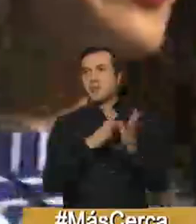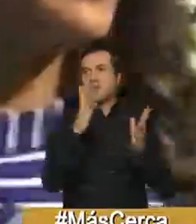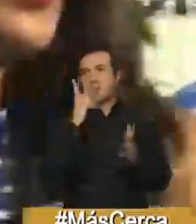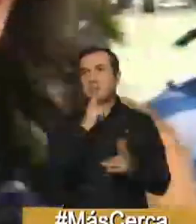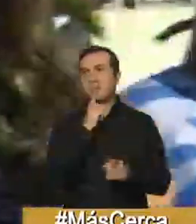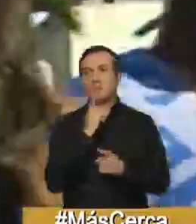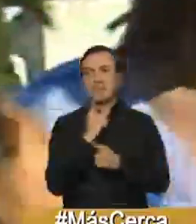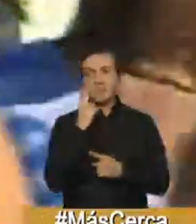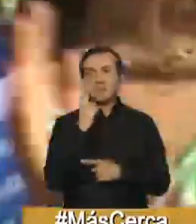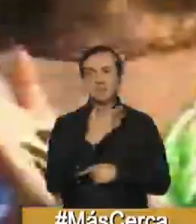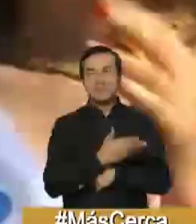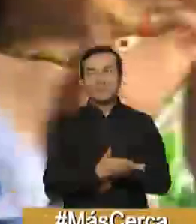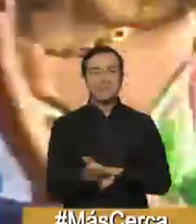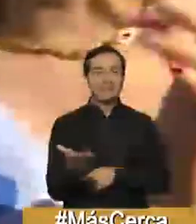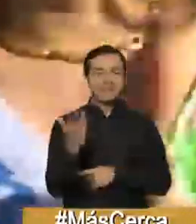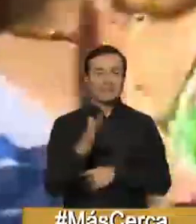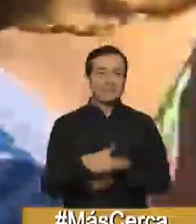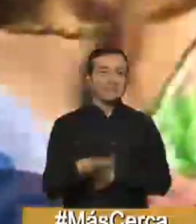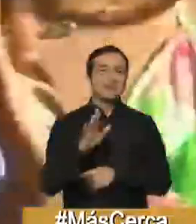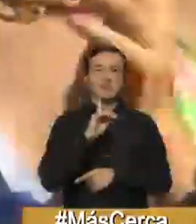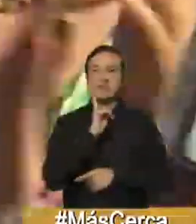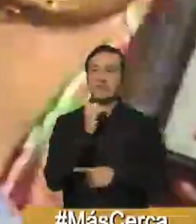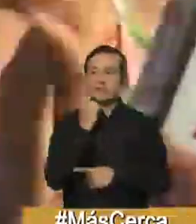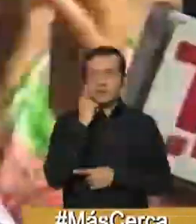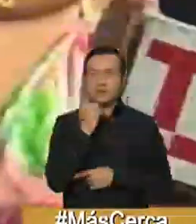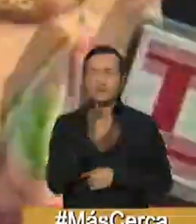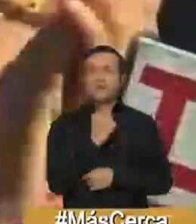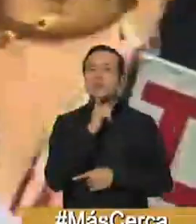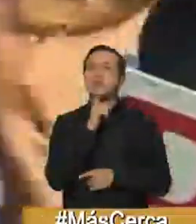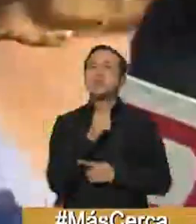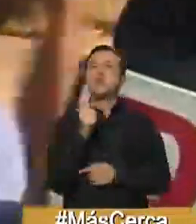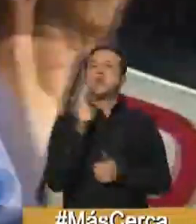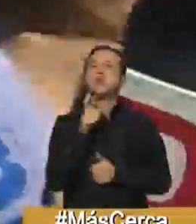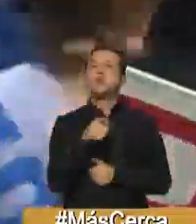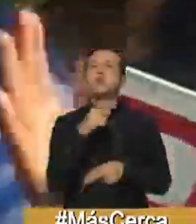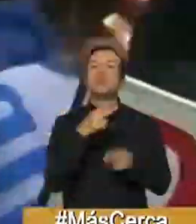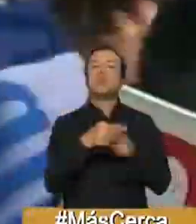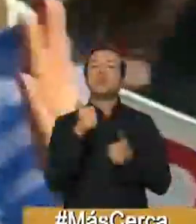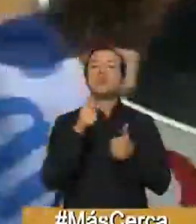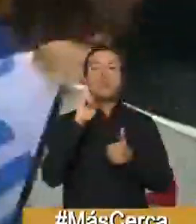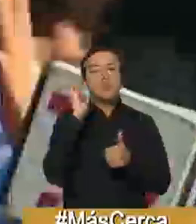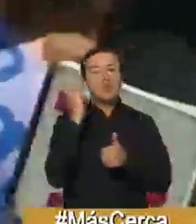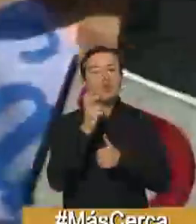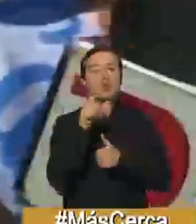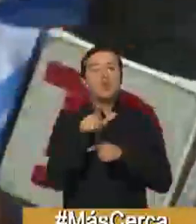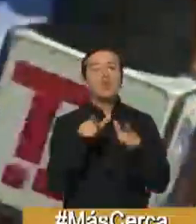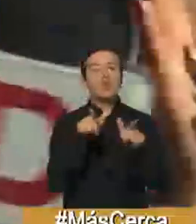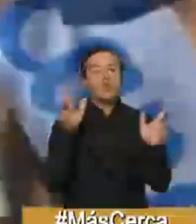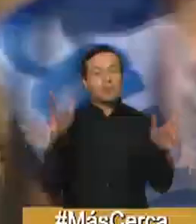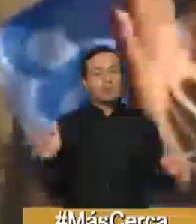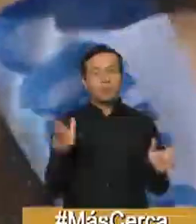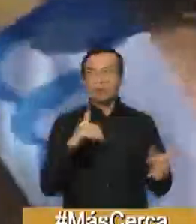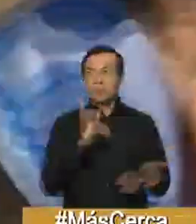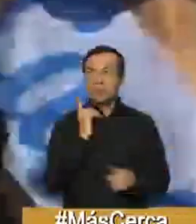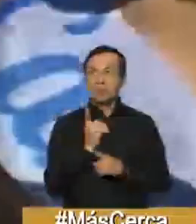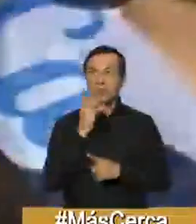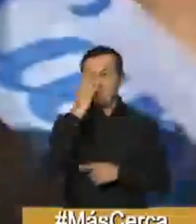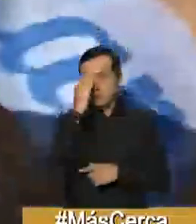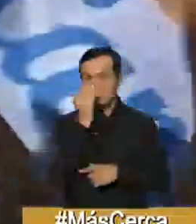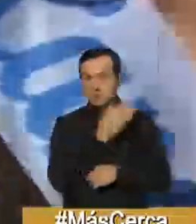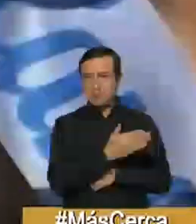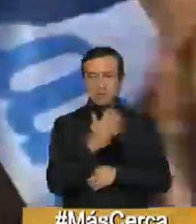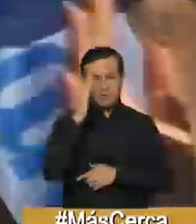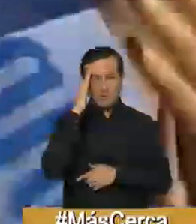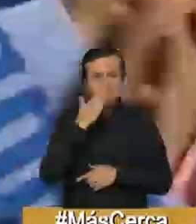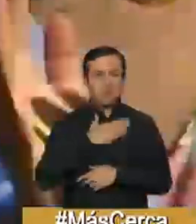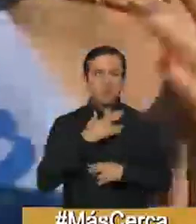maravillas acá en Sangolquí para poder disfrutar, así que para escoger, ¿cuál es tu nombre, tu atractivo turístico para promocionarlo? Buenos días, ¿cómo están?